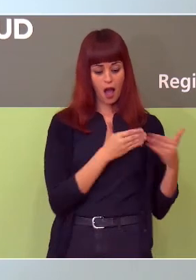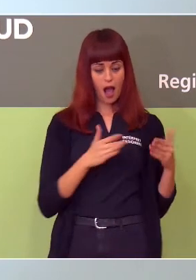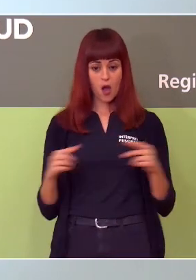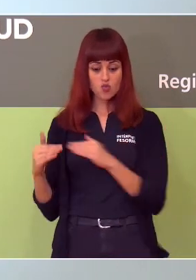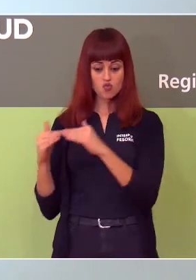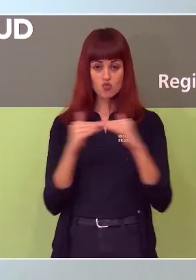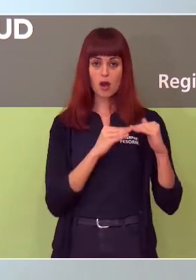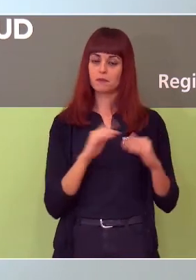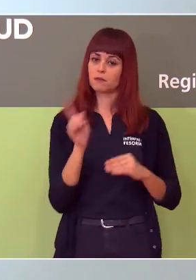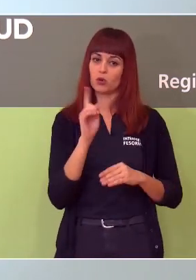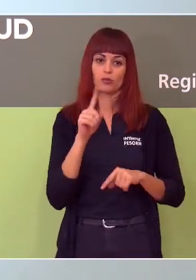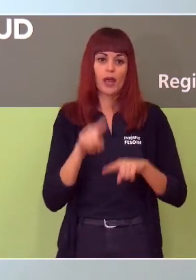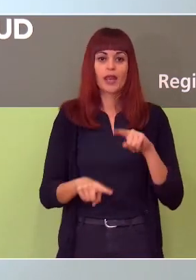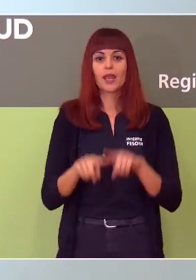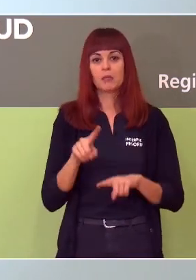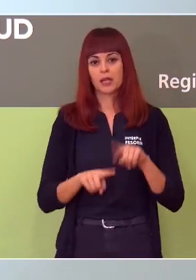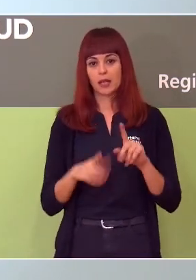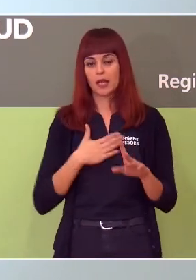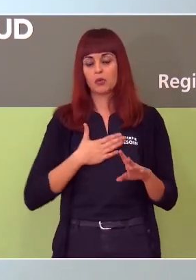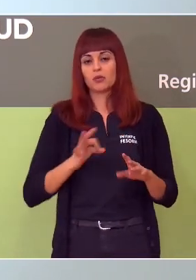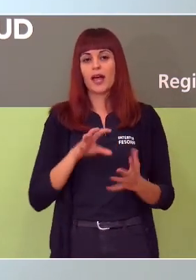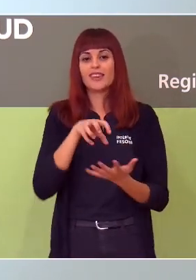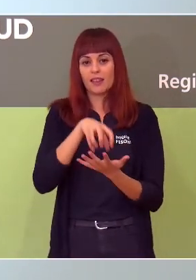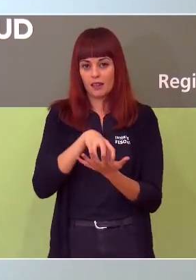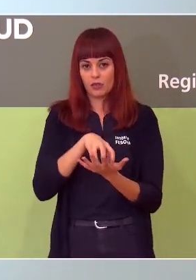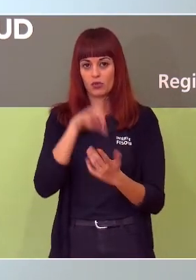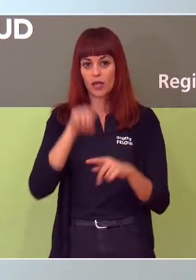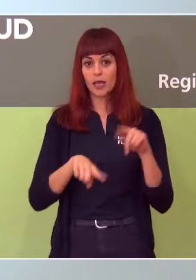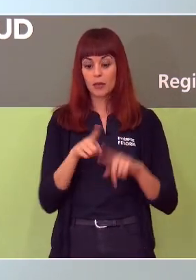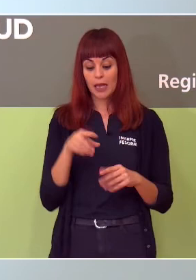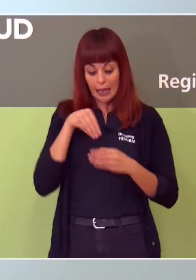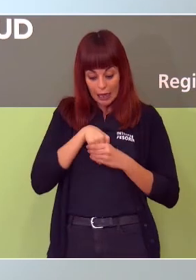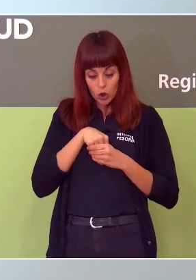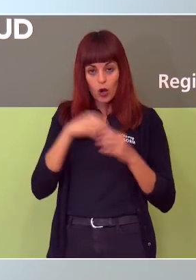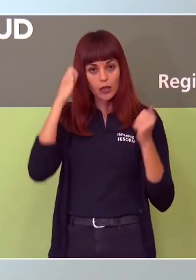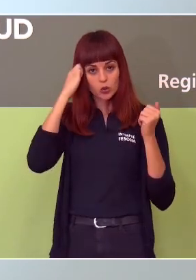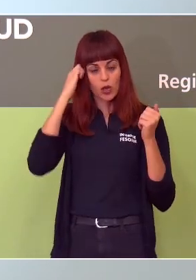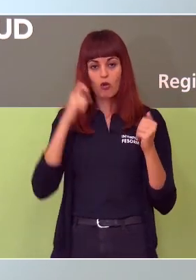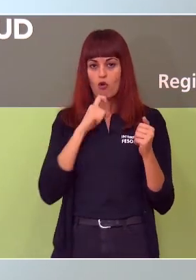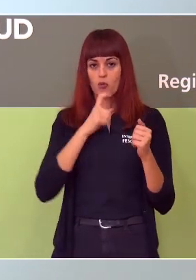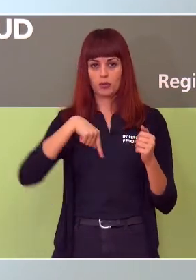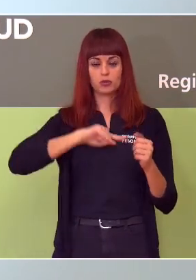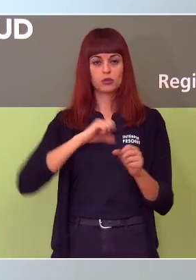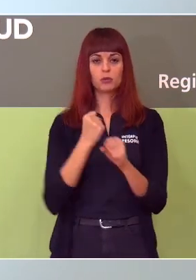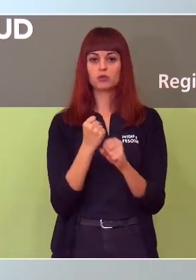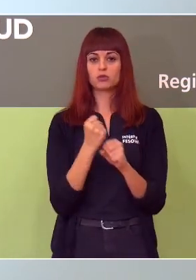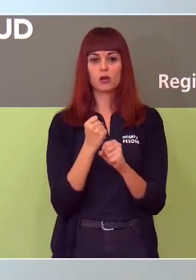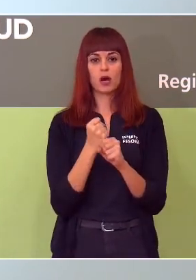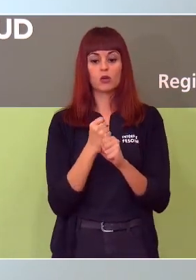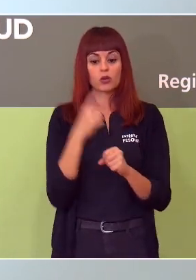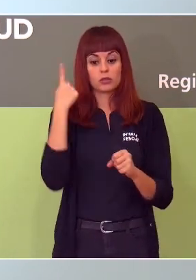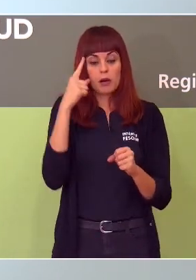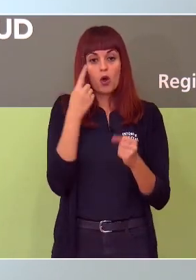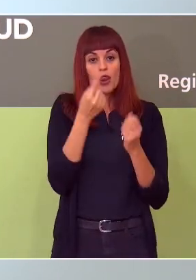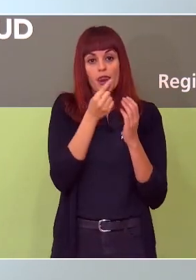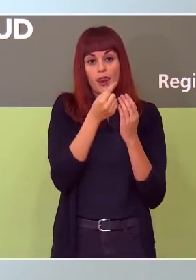ser en función de las posibilidades que tenga el centro y cómo lo hayan estudiado las áreas. Pero bueno, estamos trabajando. Cuando tengamos los datos se